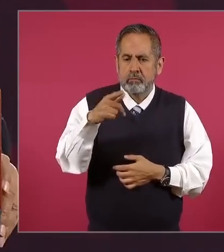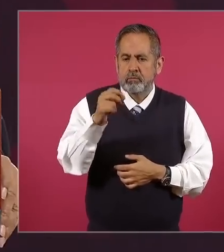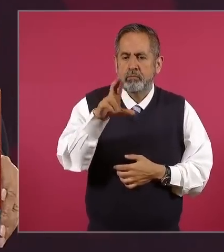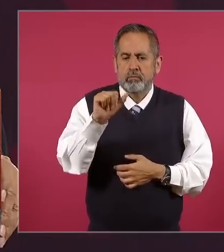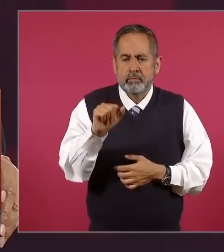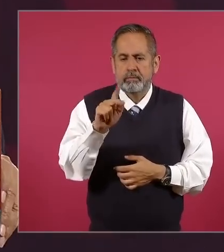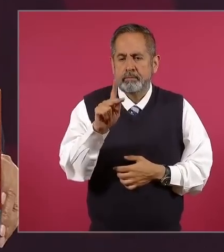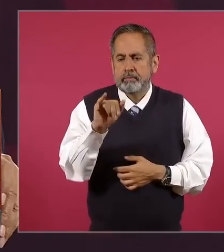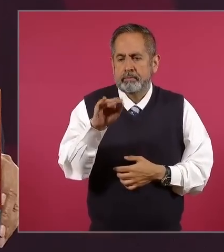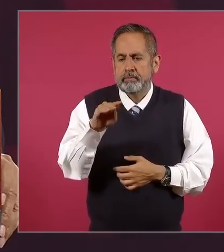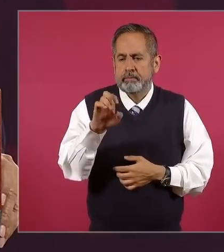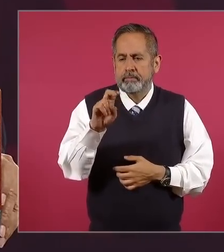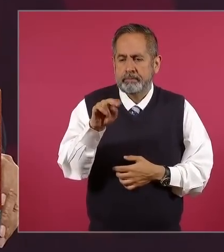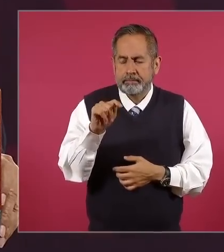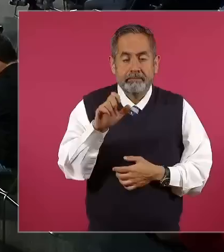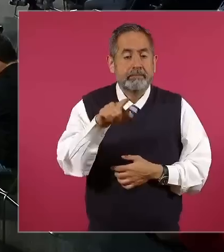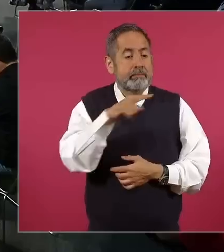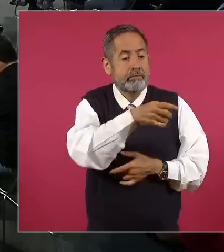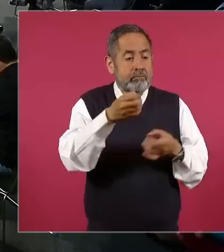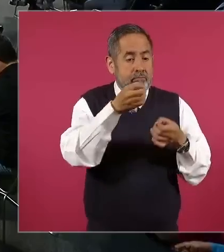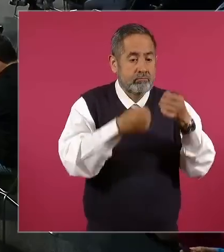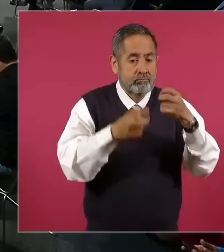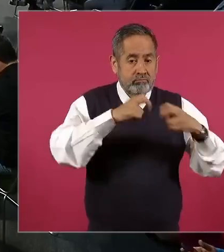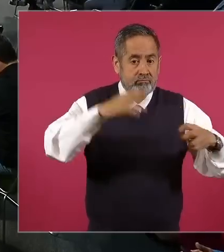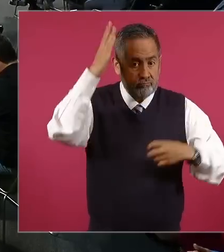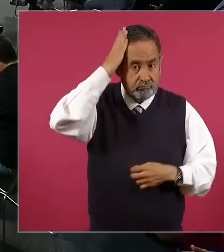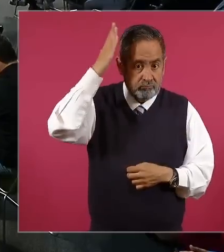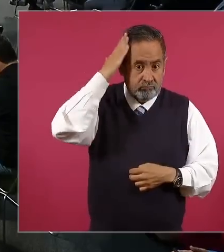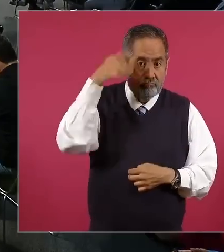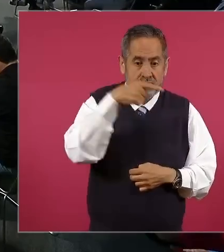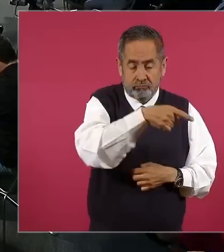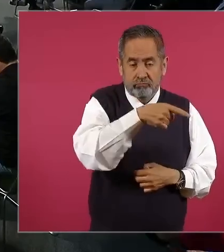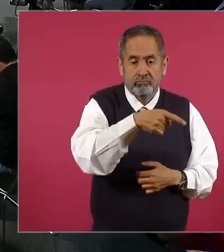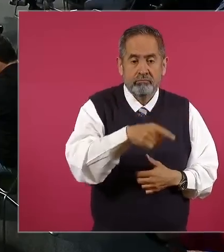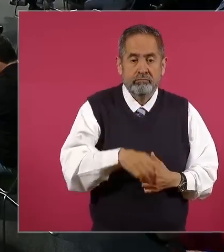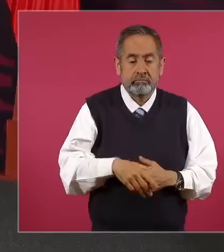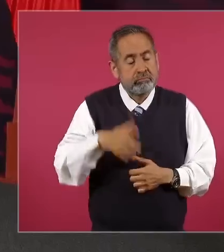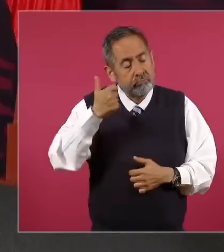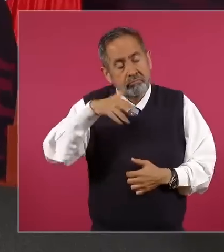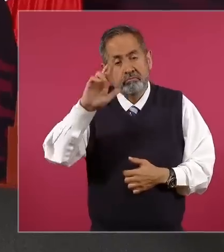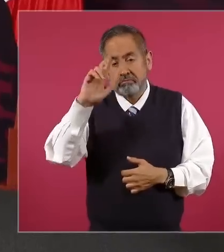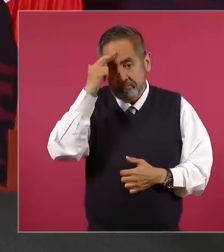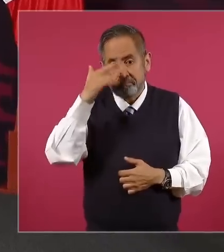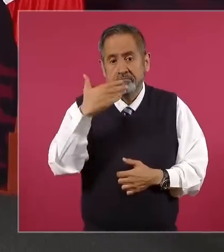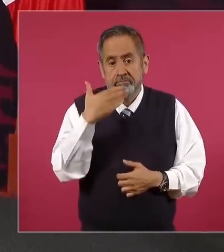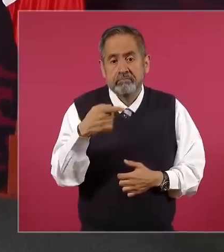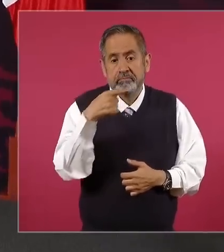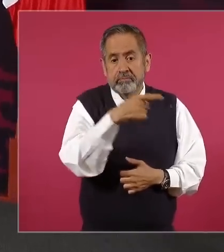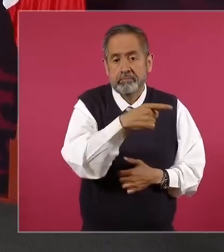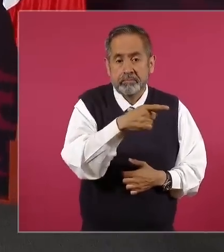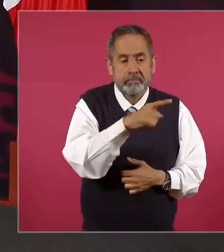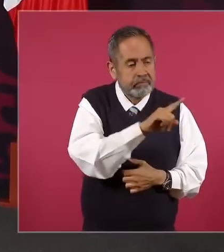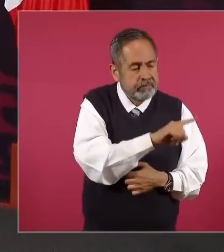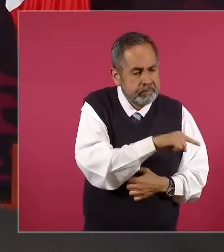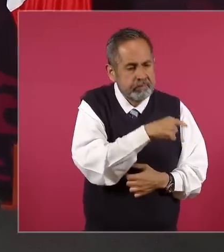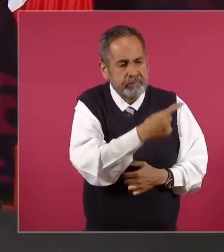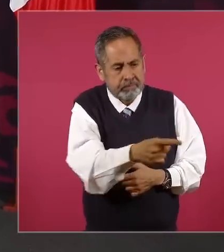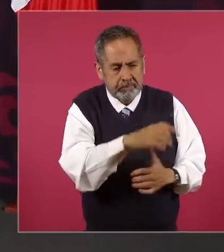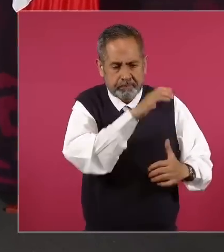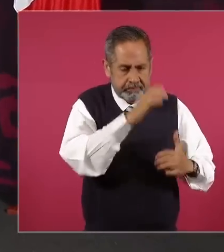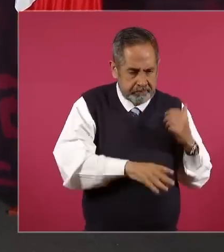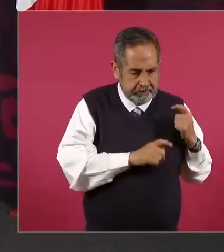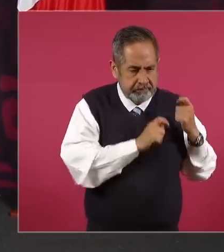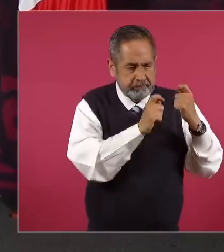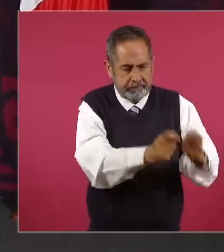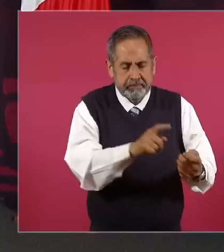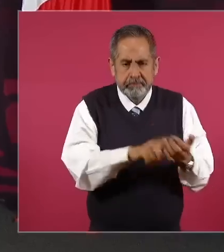fue ministro de la Corte. Presidente. Me acuerdo también del siguiente, porque se